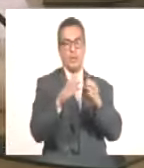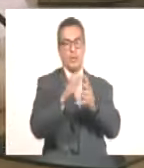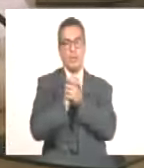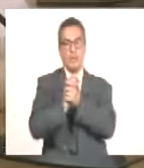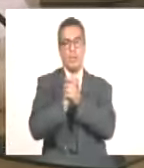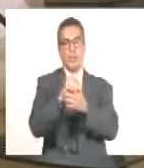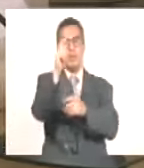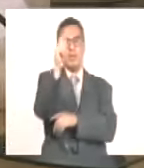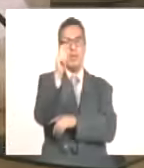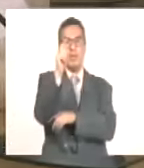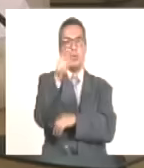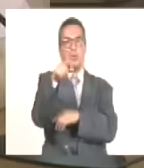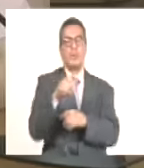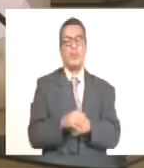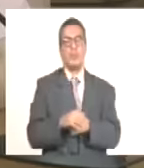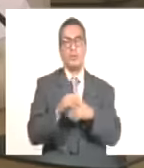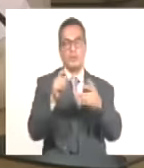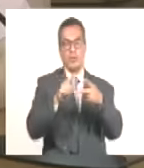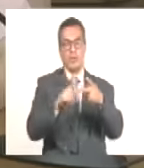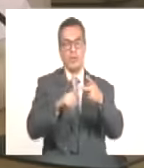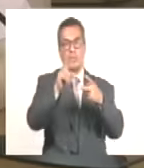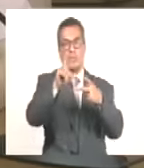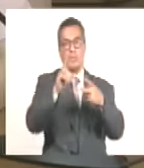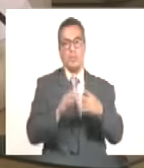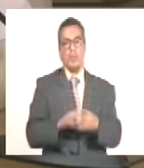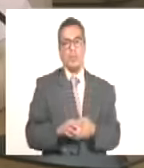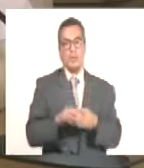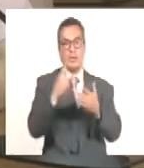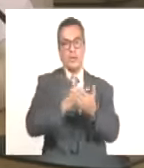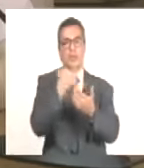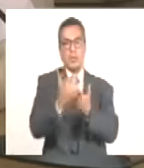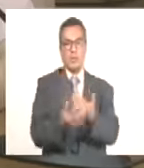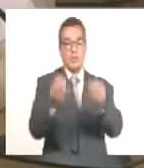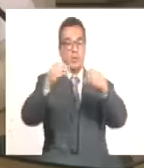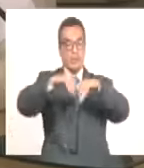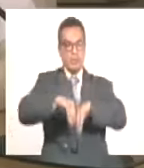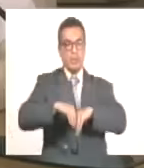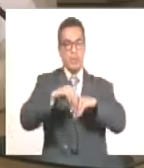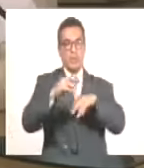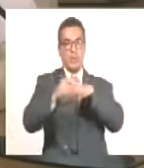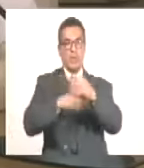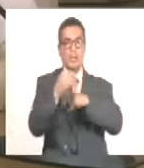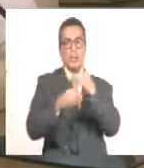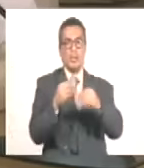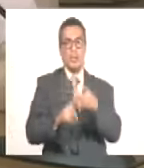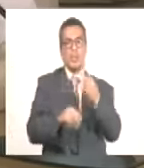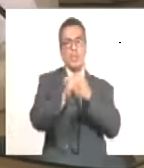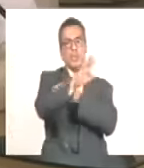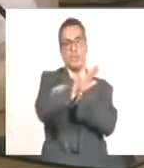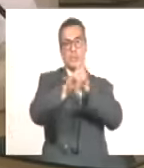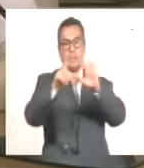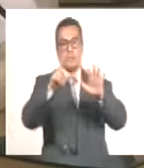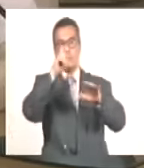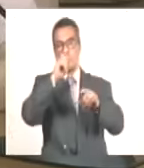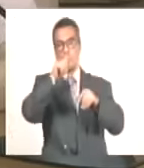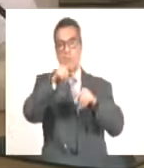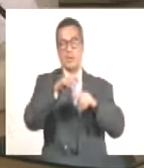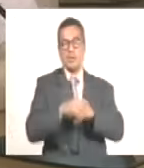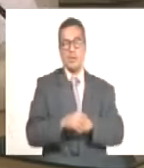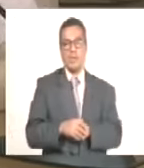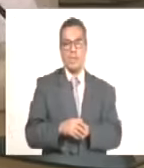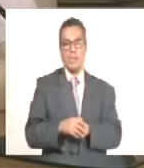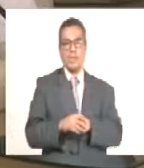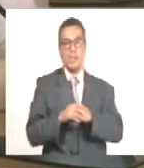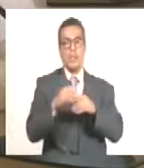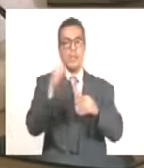amistad parlamentaria. Punto número 2. Proyecto de acuerdo en ocasión al 56 aniversario